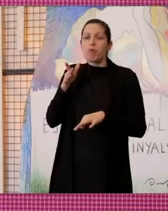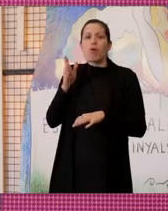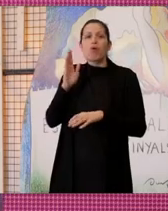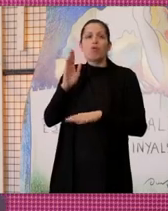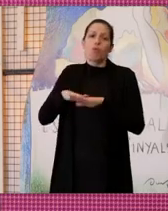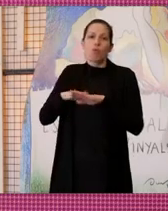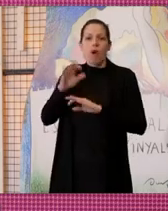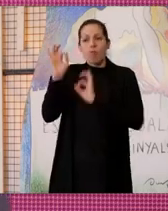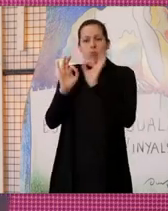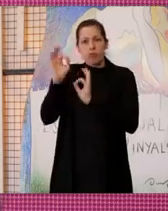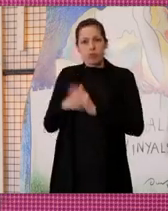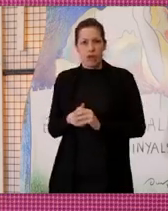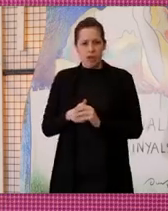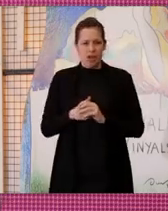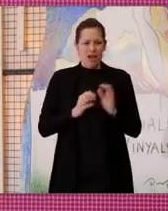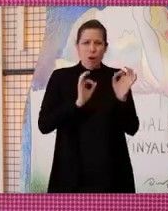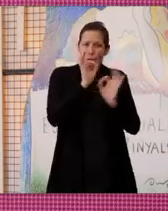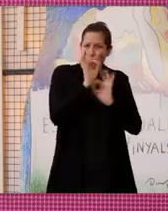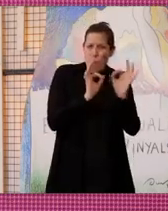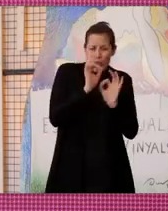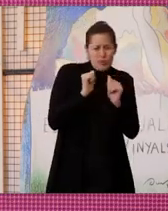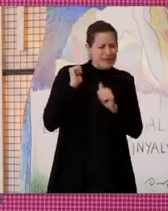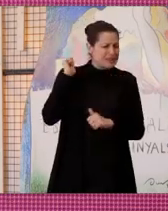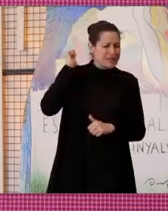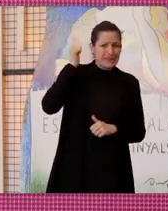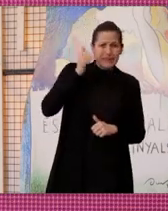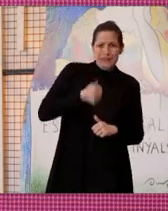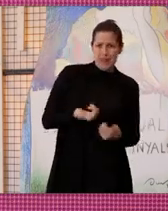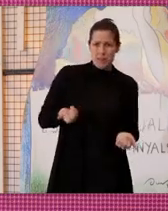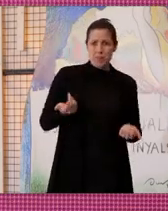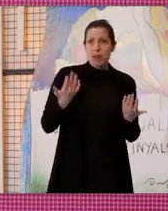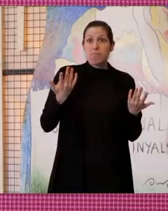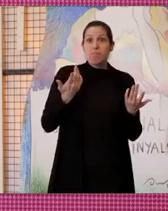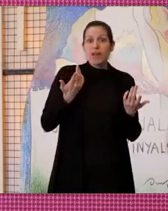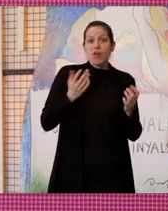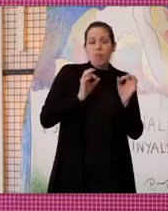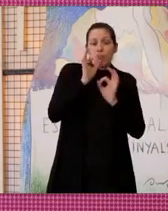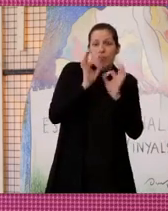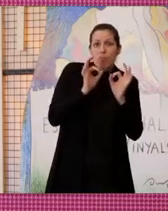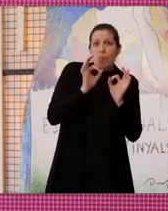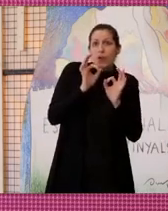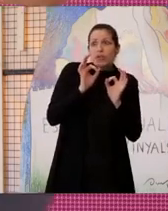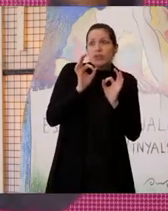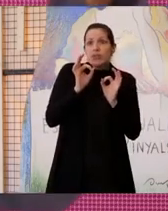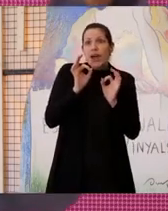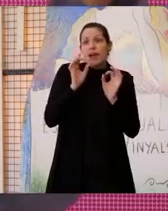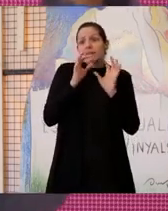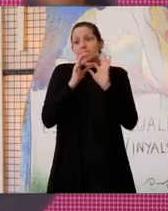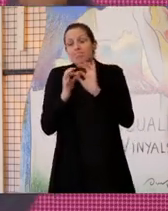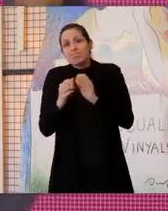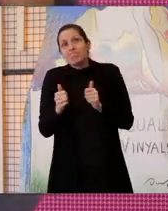se han discutido nunca se han denostado como cuando hablas de cuotas de mujeres por ejemplo en España siempre